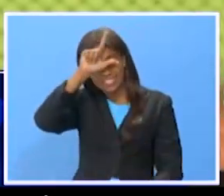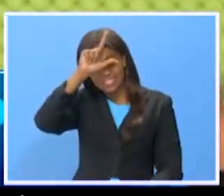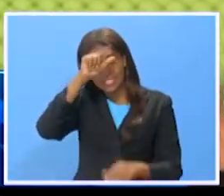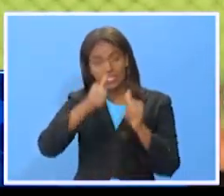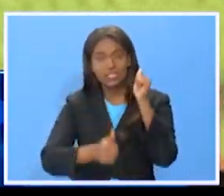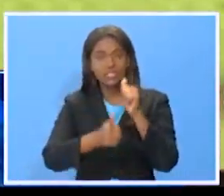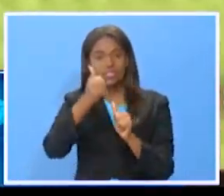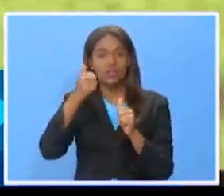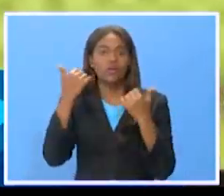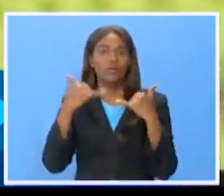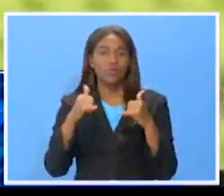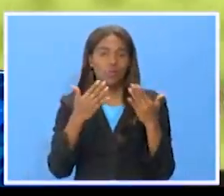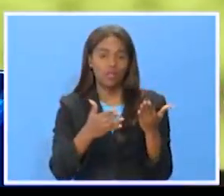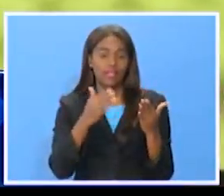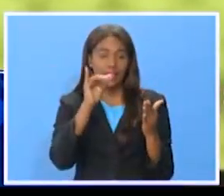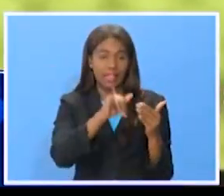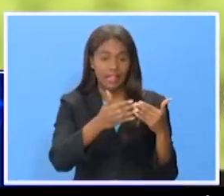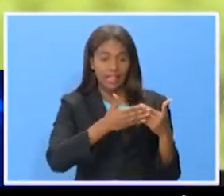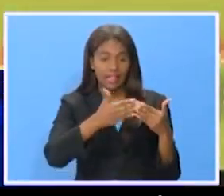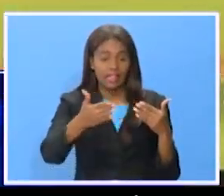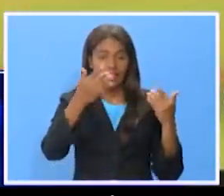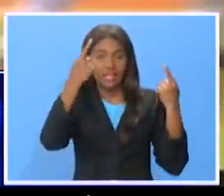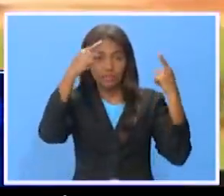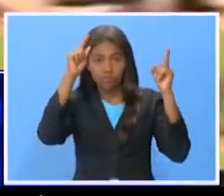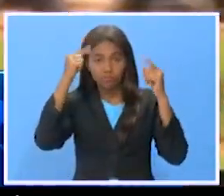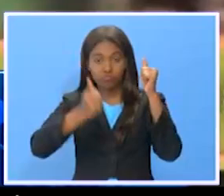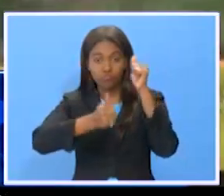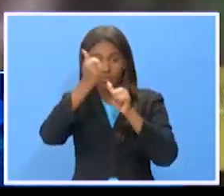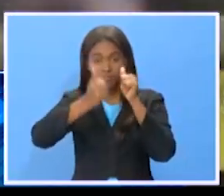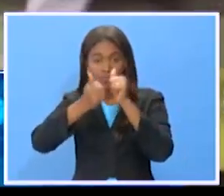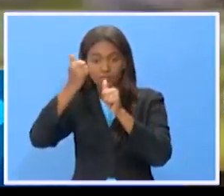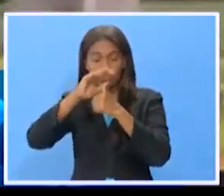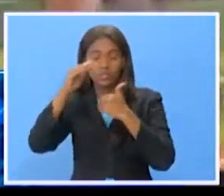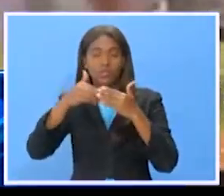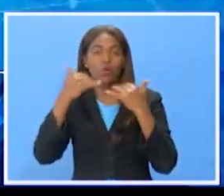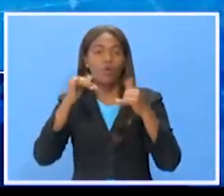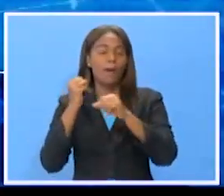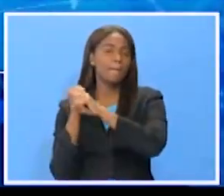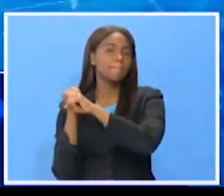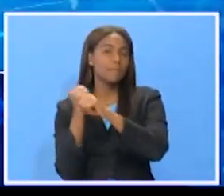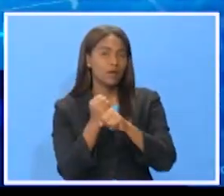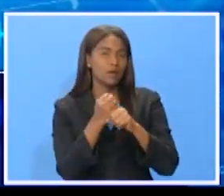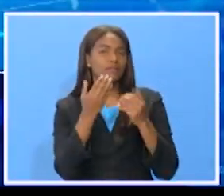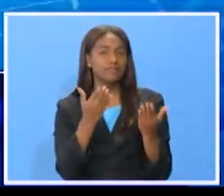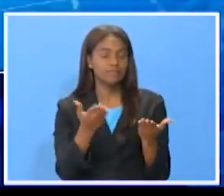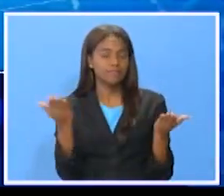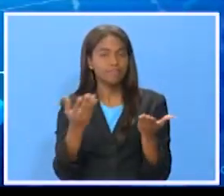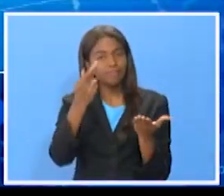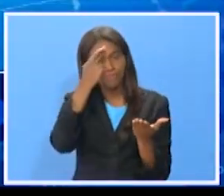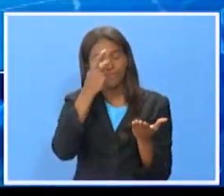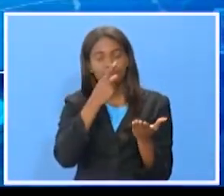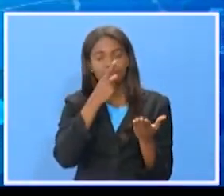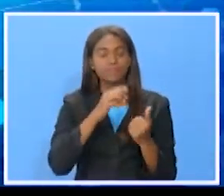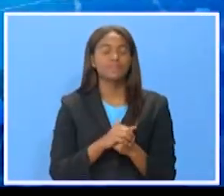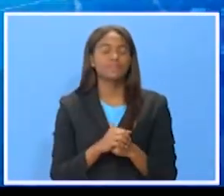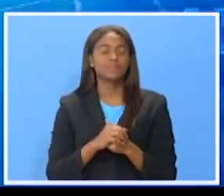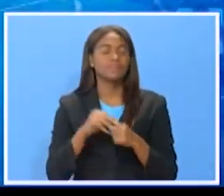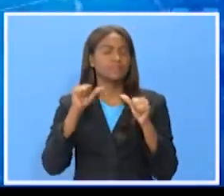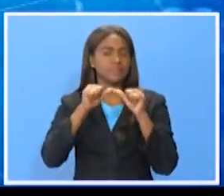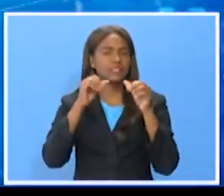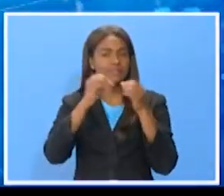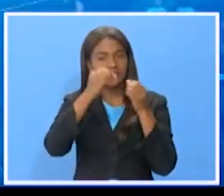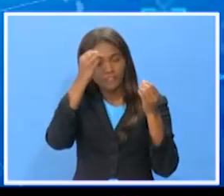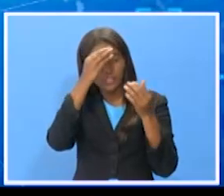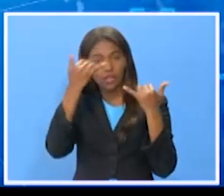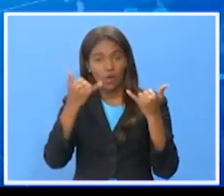ganó un campeonato. De ahí en adelante han ganado todos los combinados en la pelota invernal dominicana. Seguimos con más informaciones